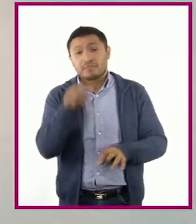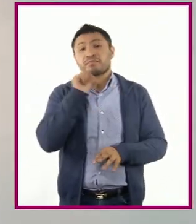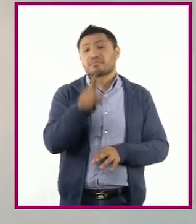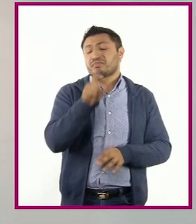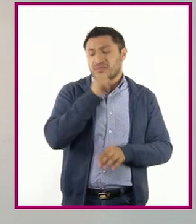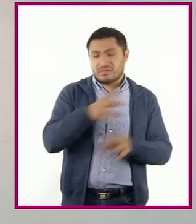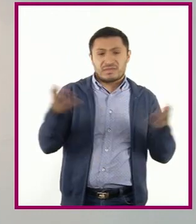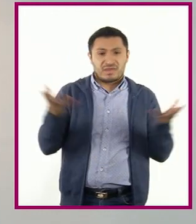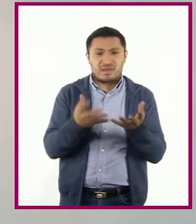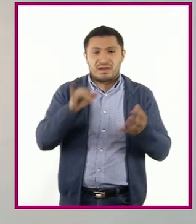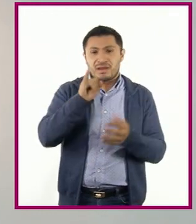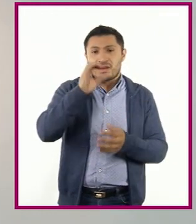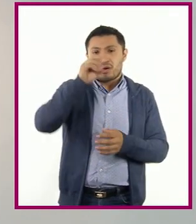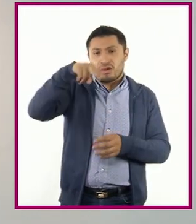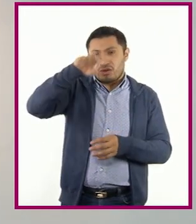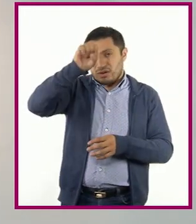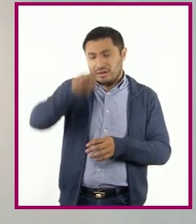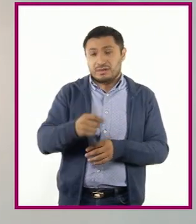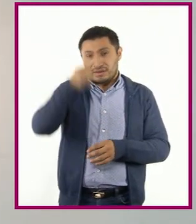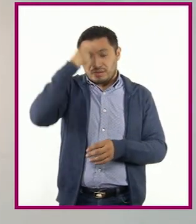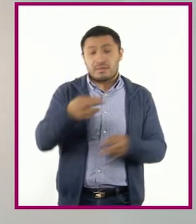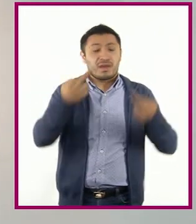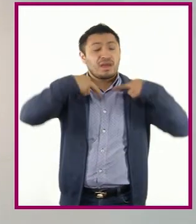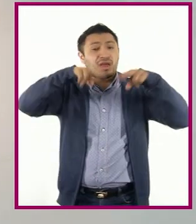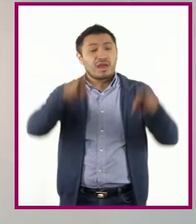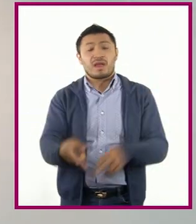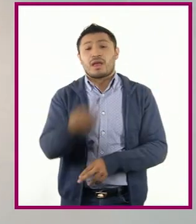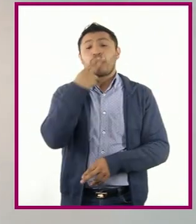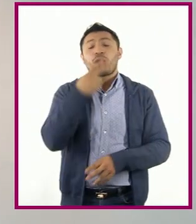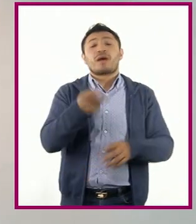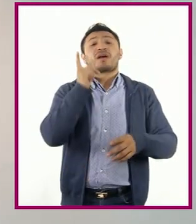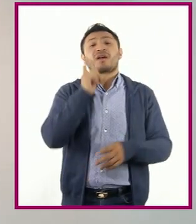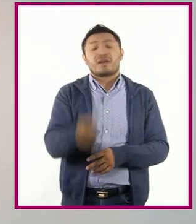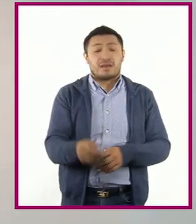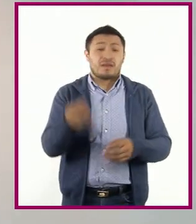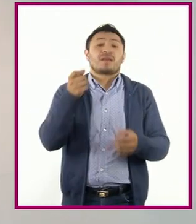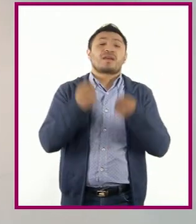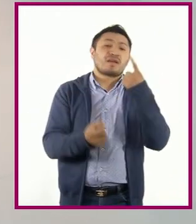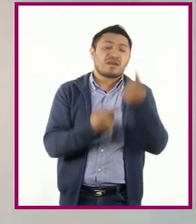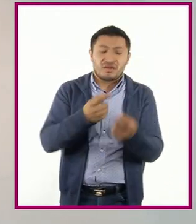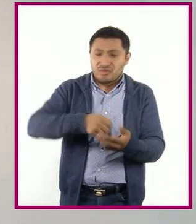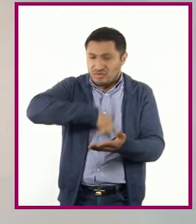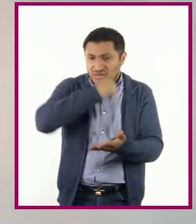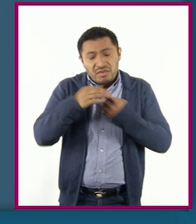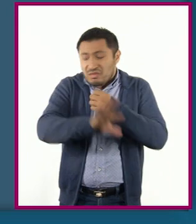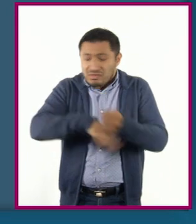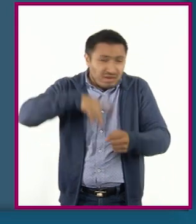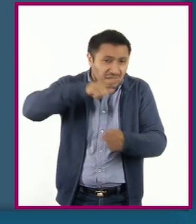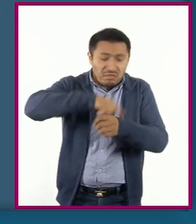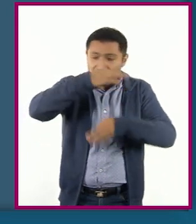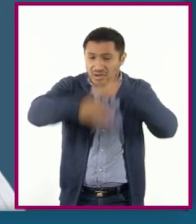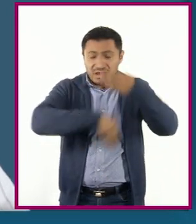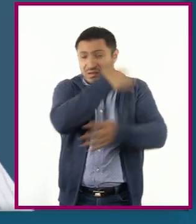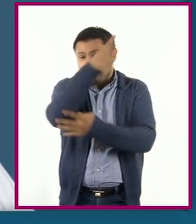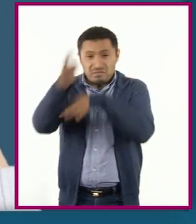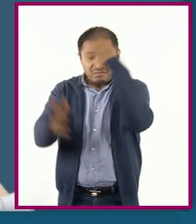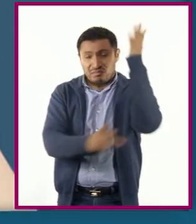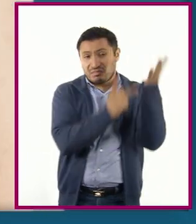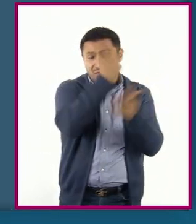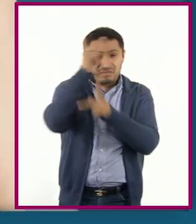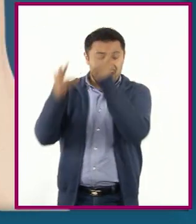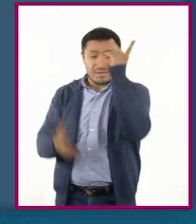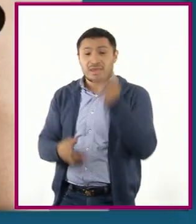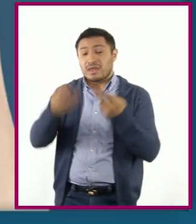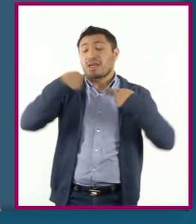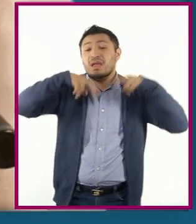la formación de iones. Para representarlos se utiliza cierta simbología, la cual nos facilita entender a la